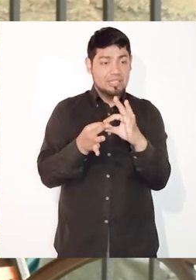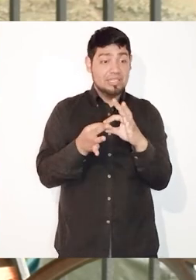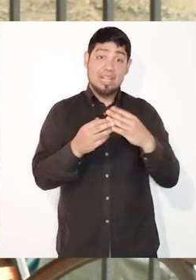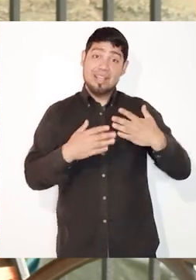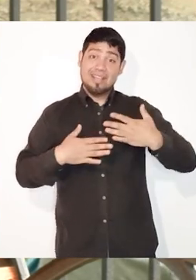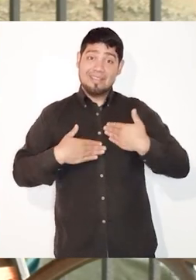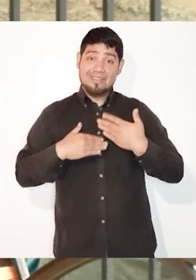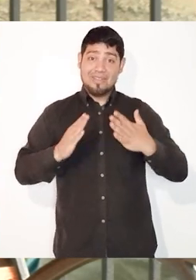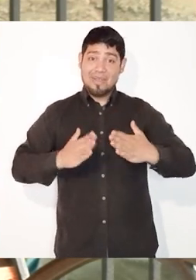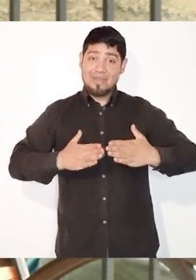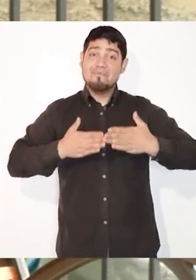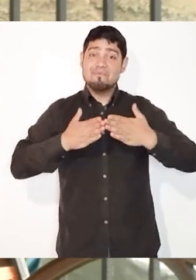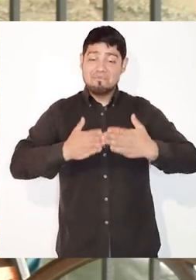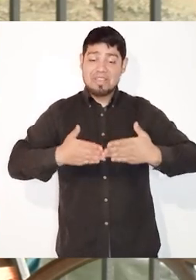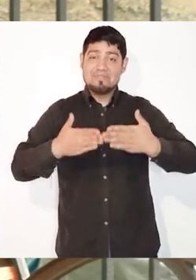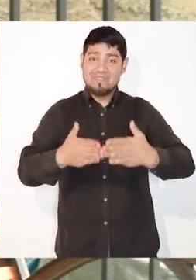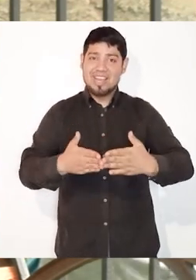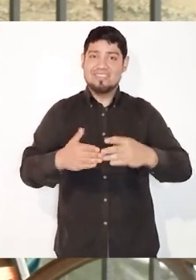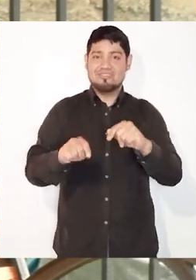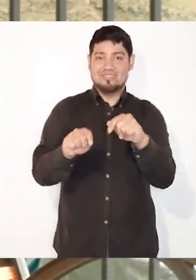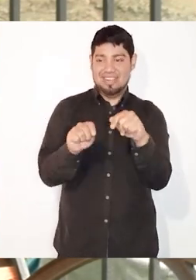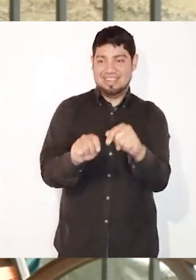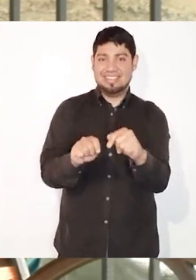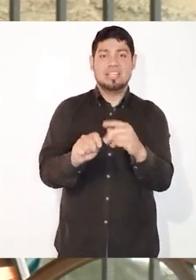como puse en algún momento, en algún texto,